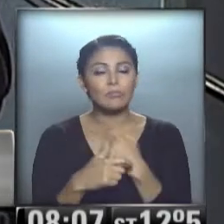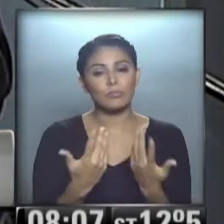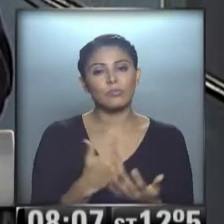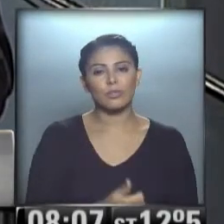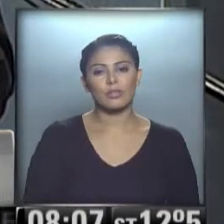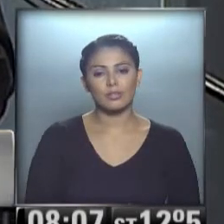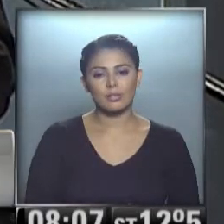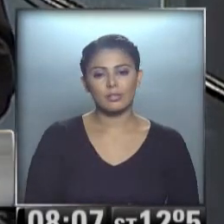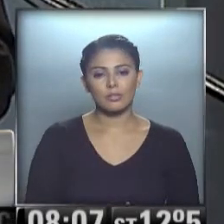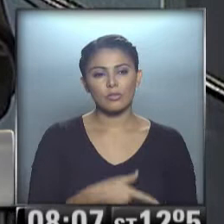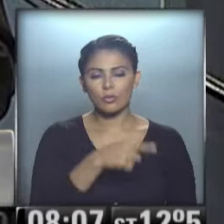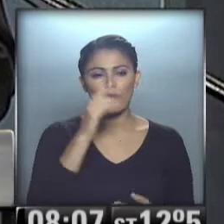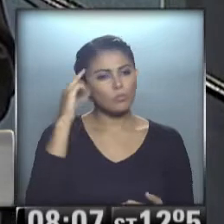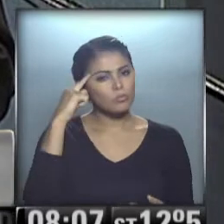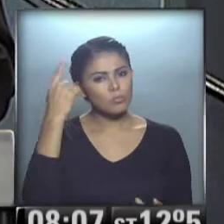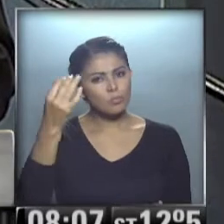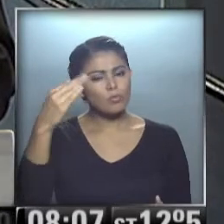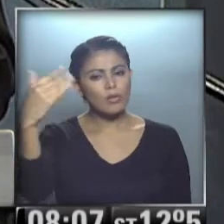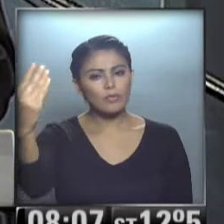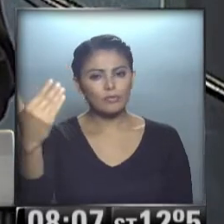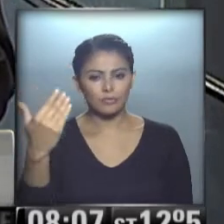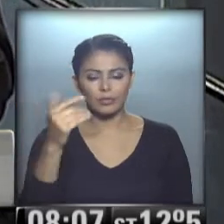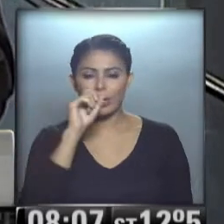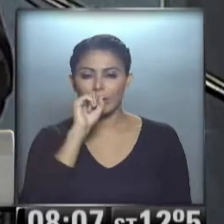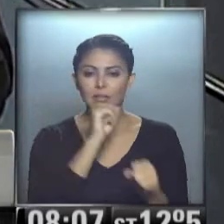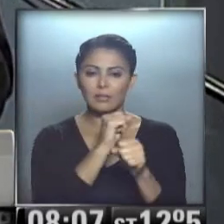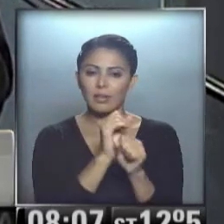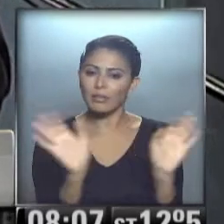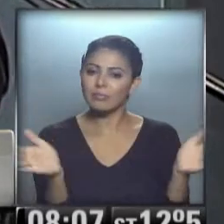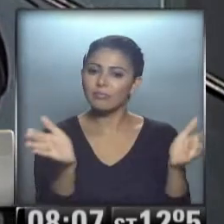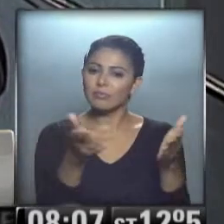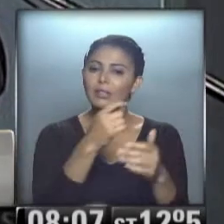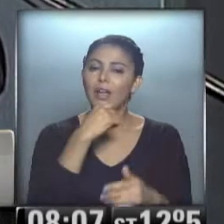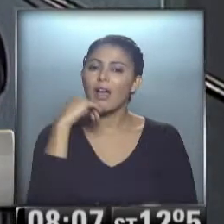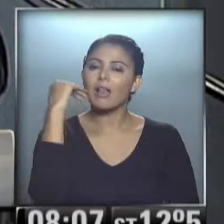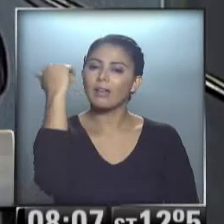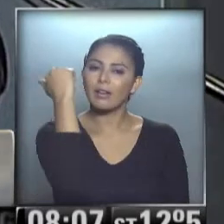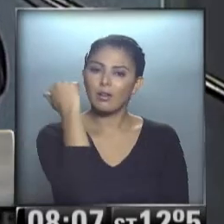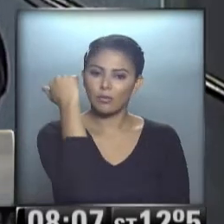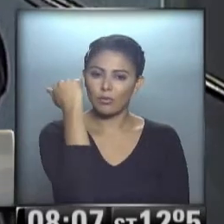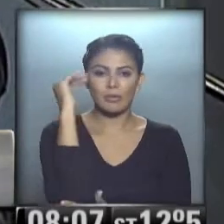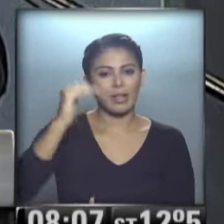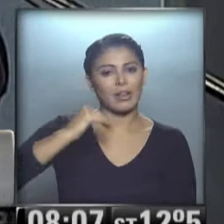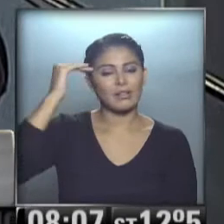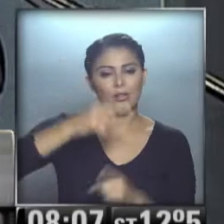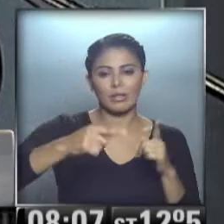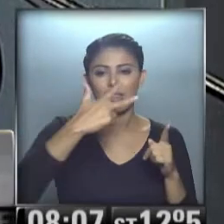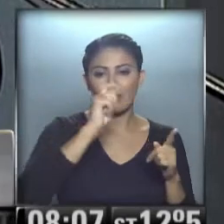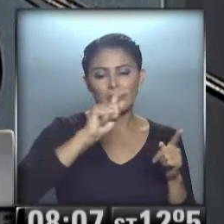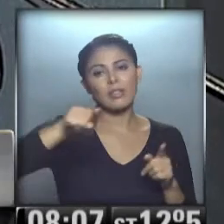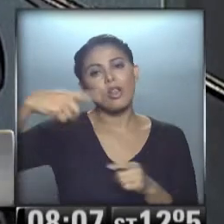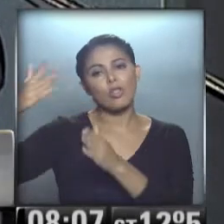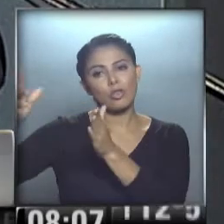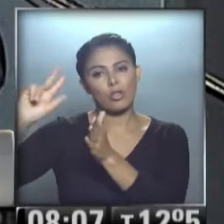perspectivas para un mecanismo de incentivos al crecimiento de la economía en este trimestre y en el próximo